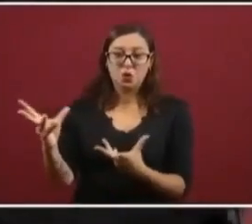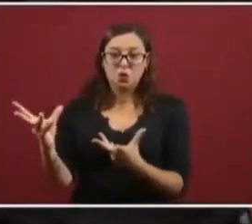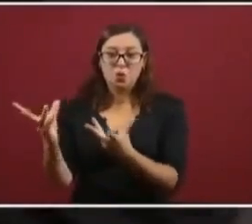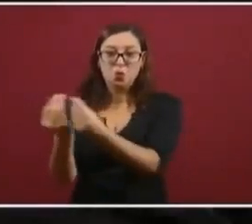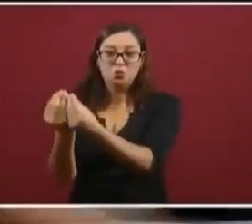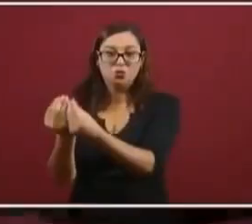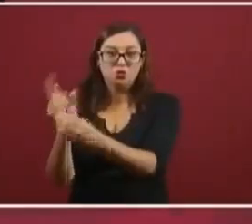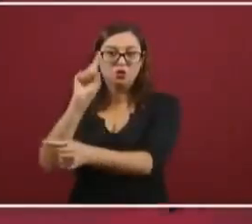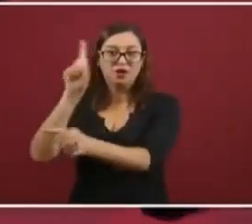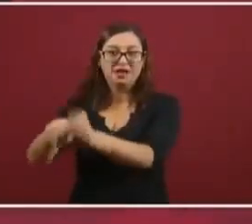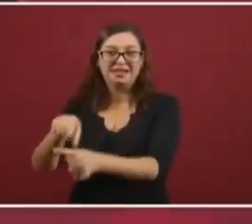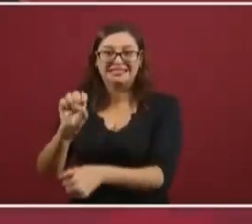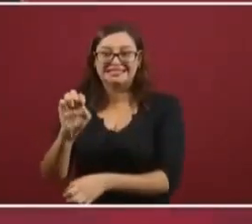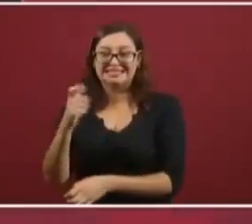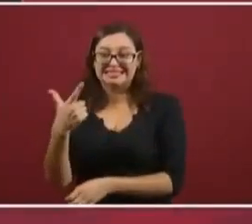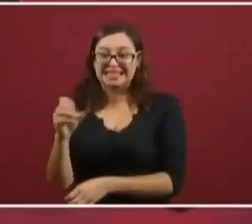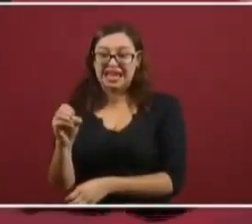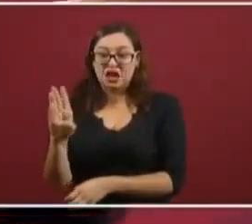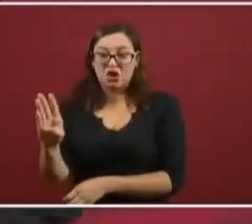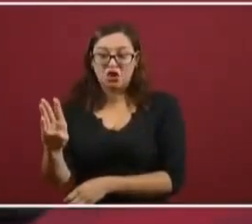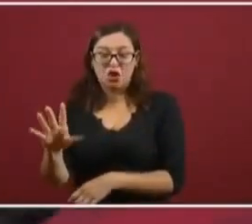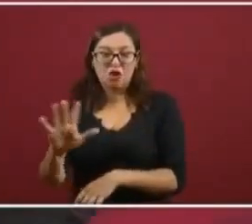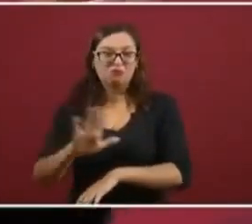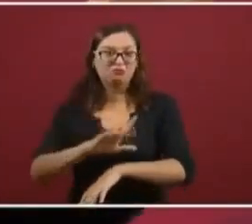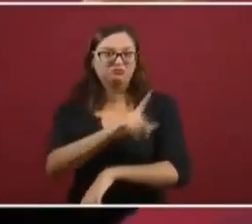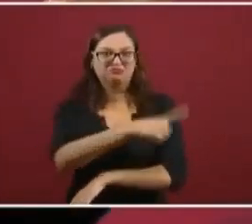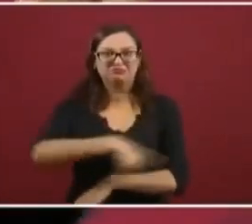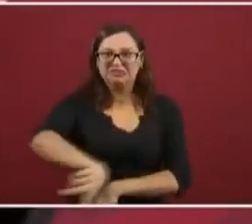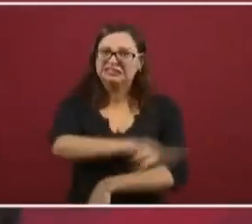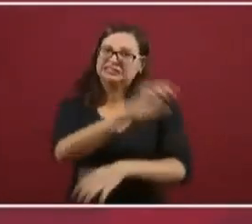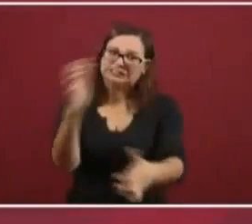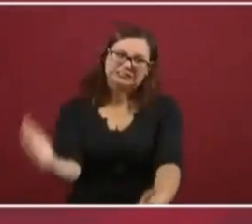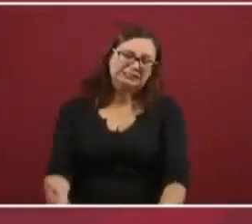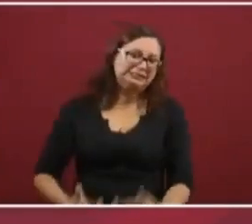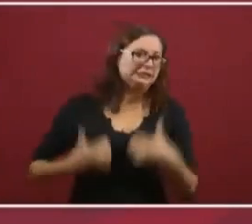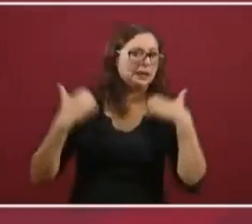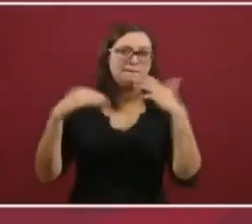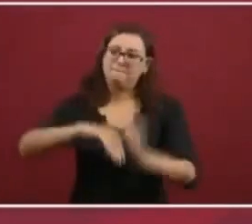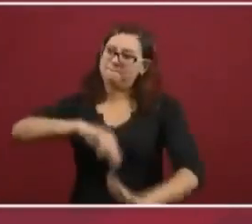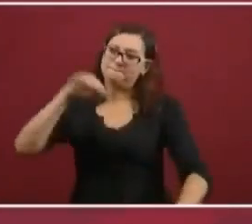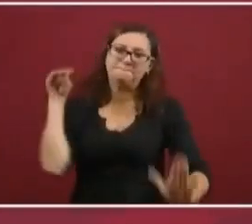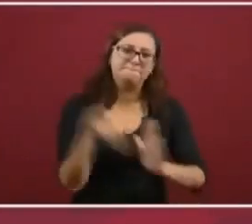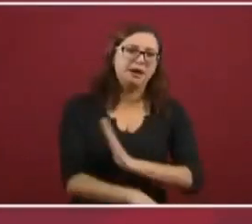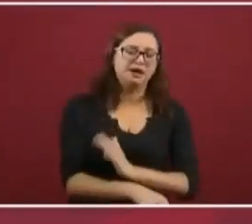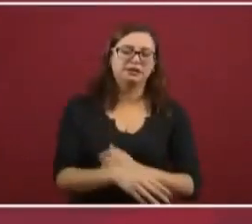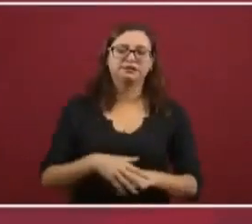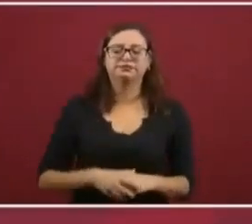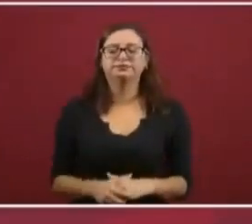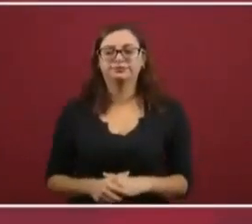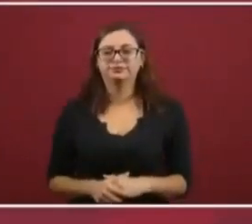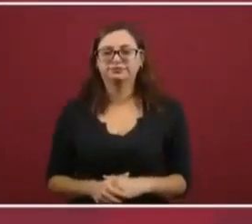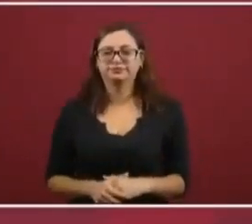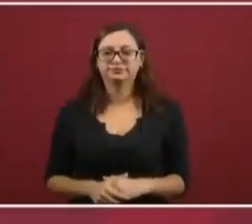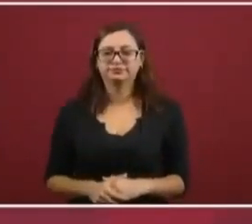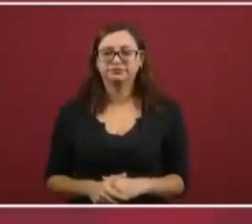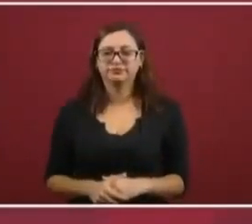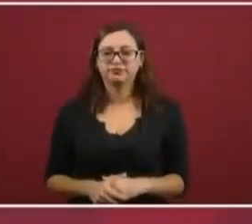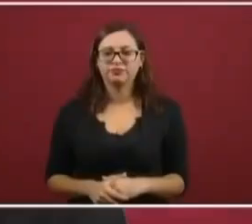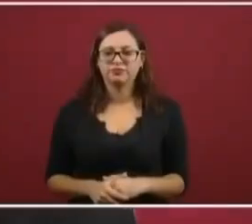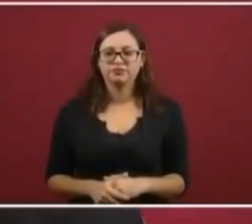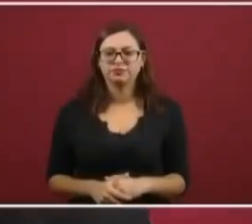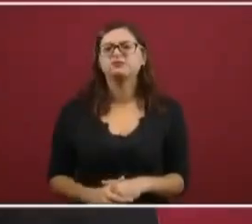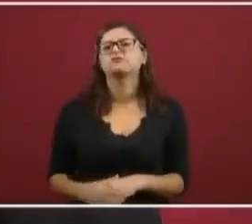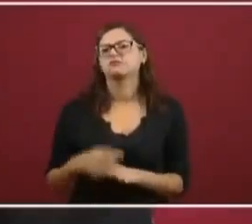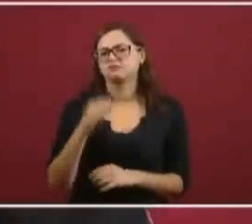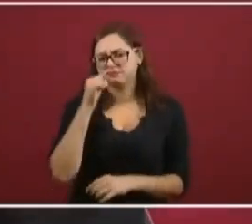de gobernación se echó perder por completo y ayer